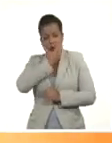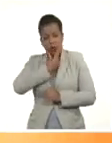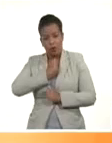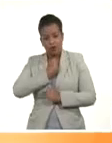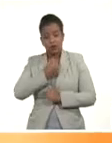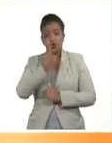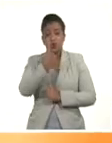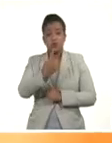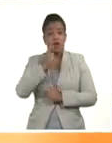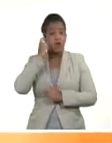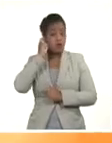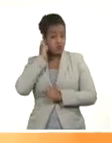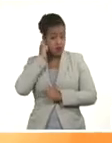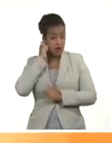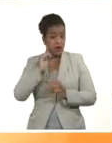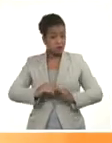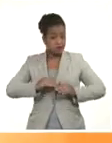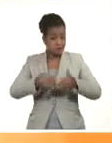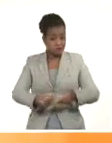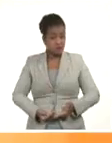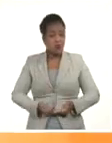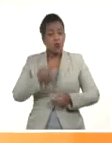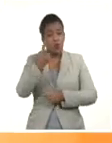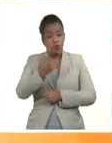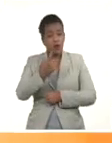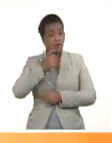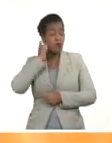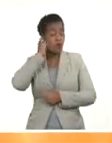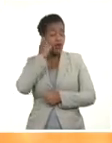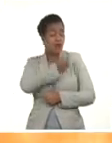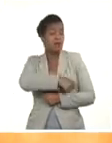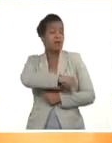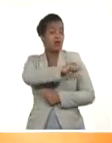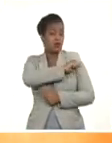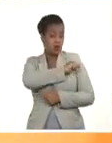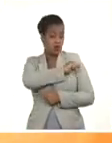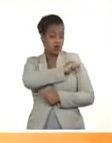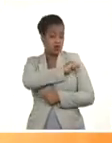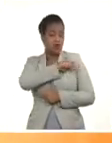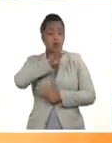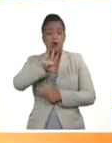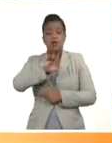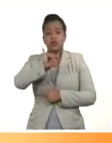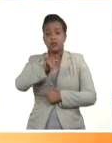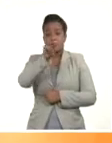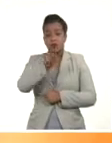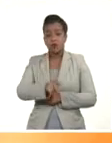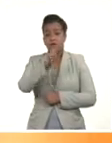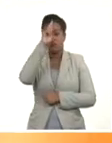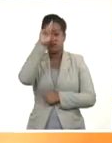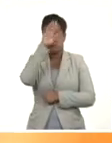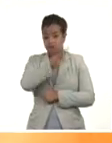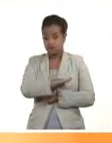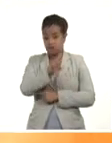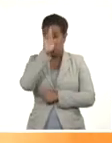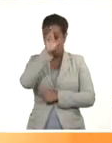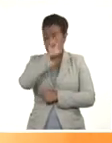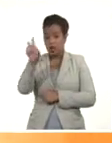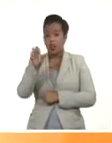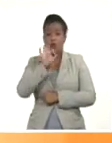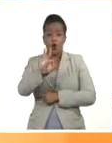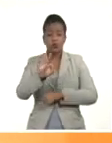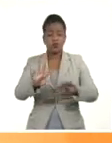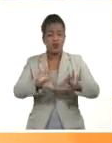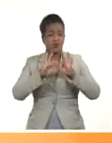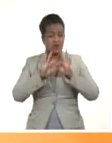en estado de gestación y una ciudadana española. Hay 46 pacientes ingresados, 8 de ellos en estado crítico, 7 graves